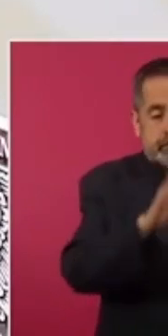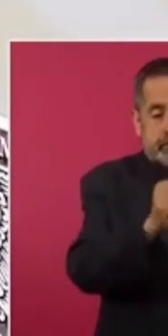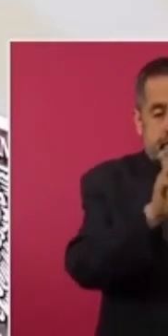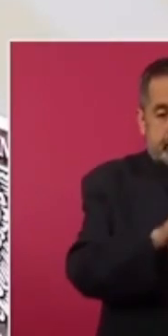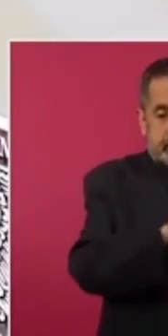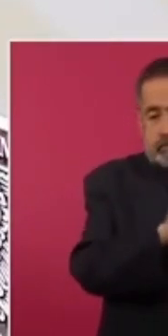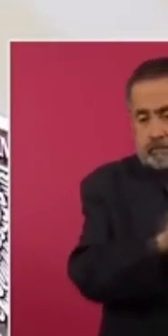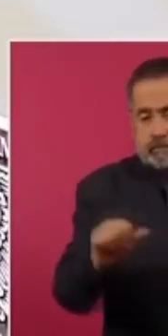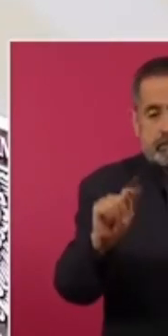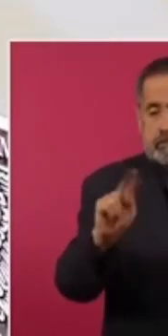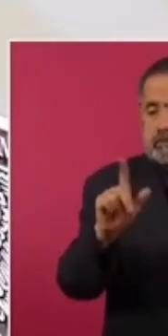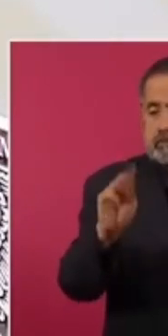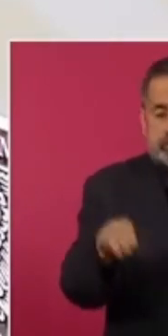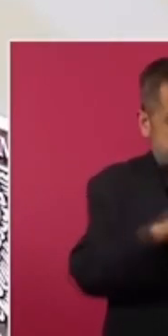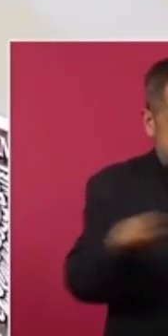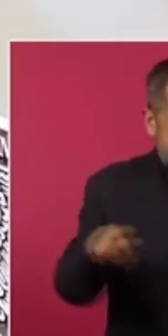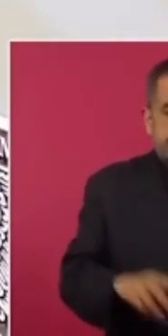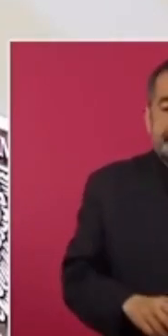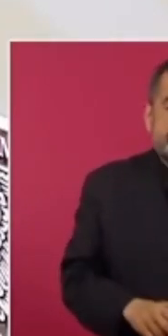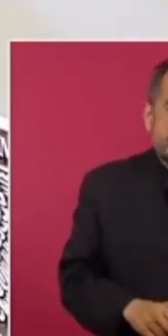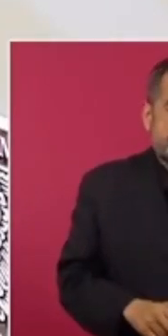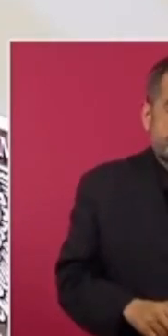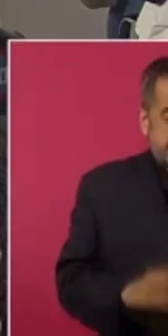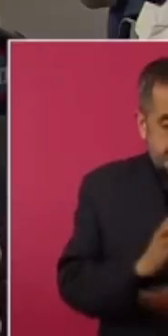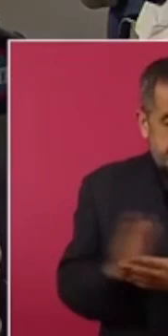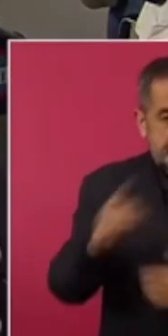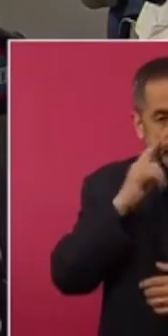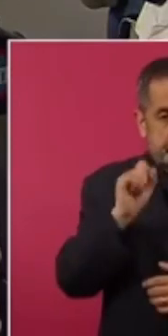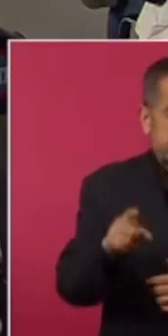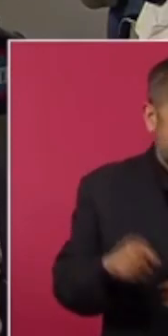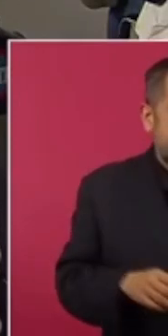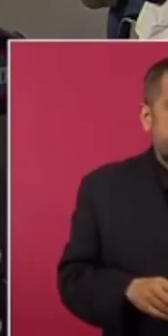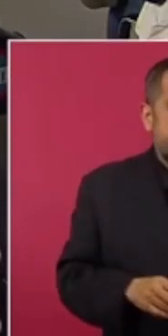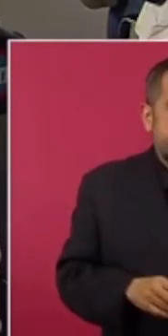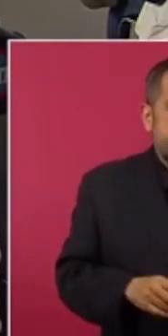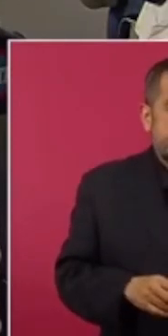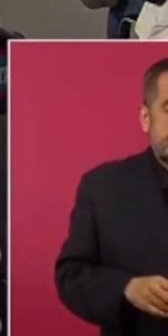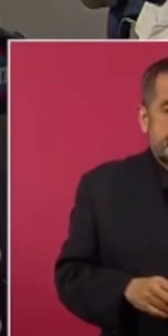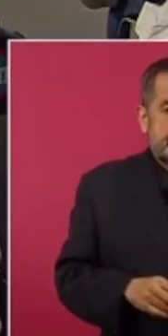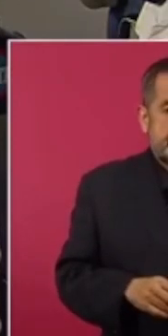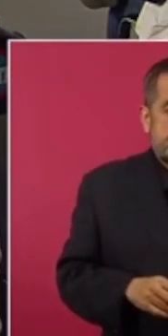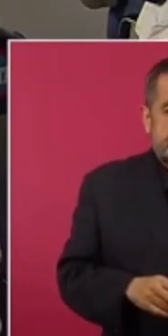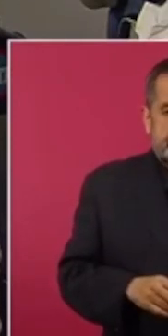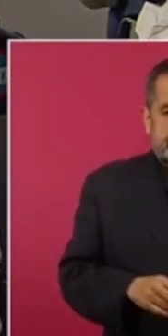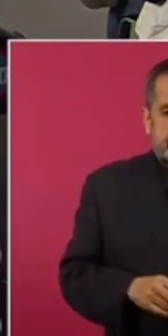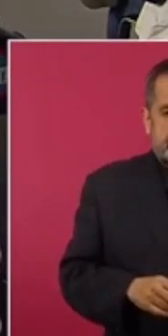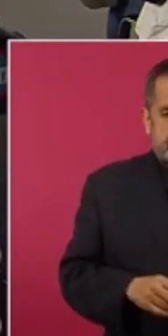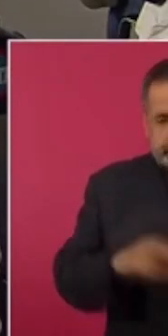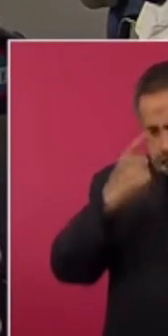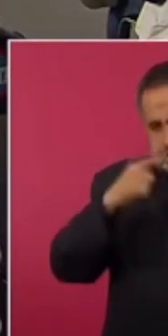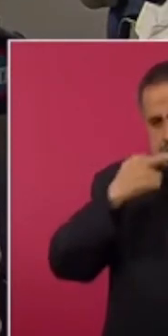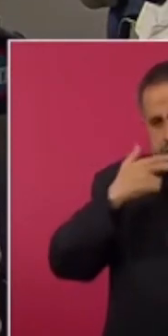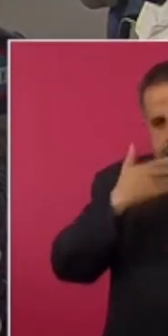Cancún a Tulum. Por otro lado, en la parte de los